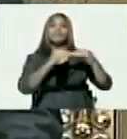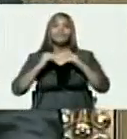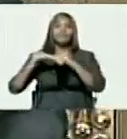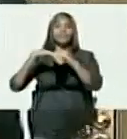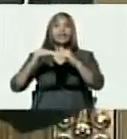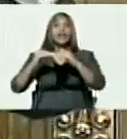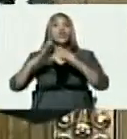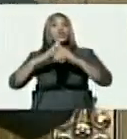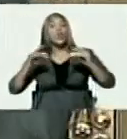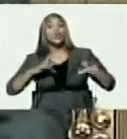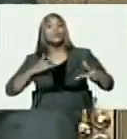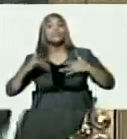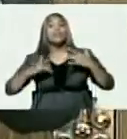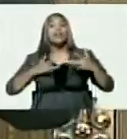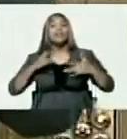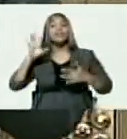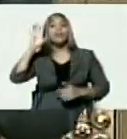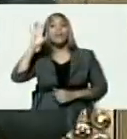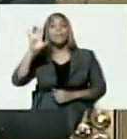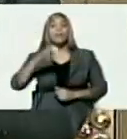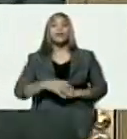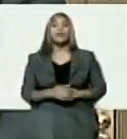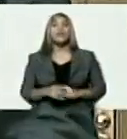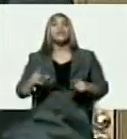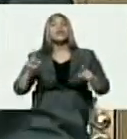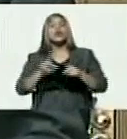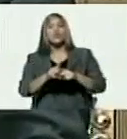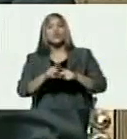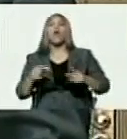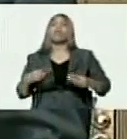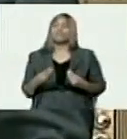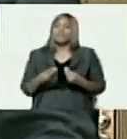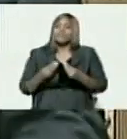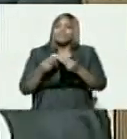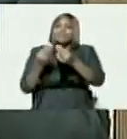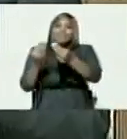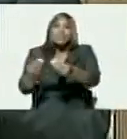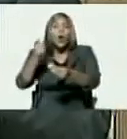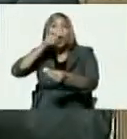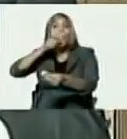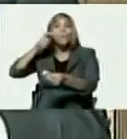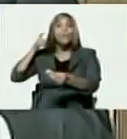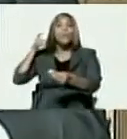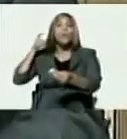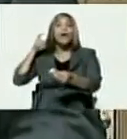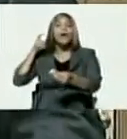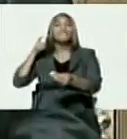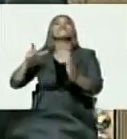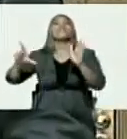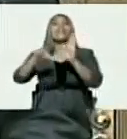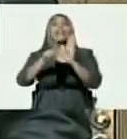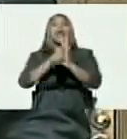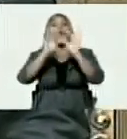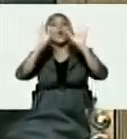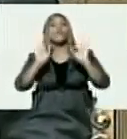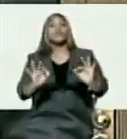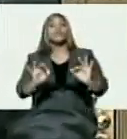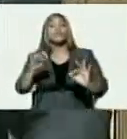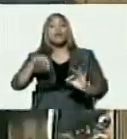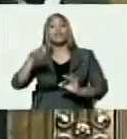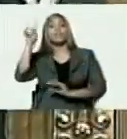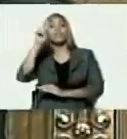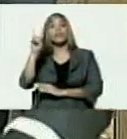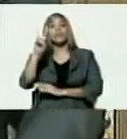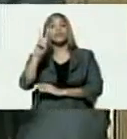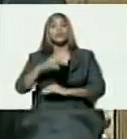patria, como en este caso devolverle a nuestro pueblo la legitimidad de la República